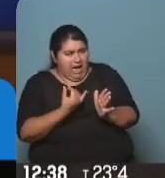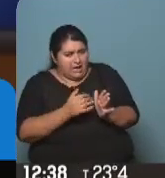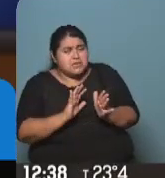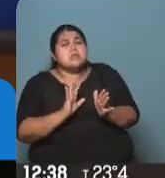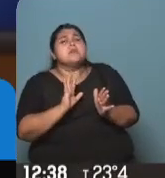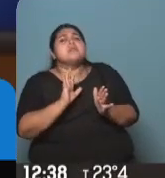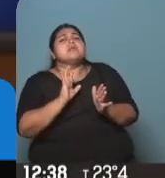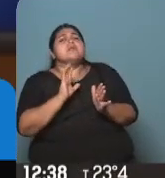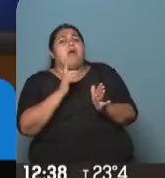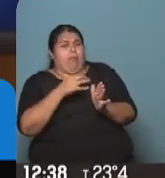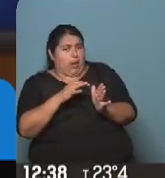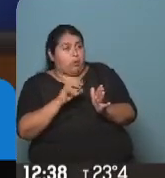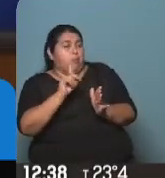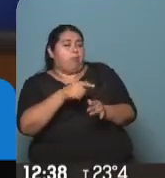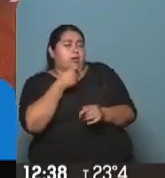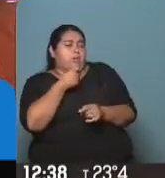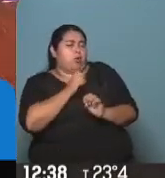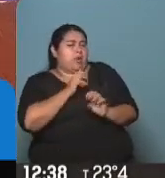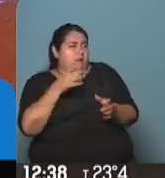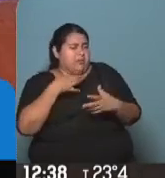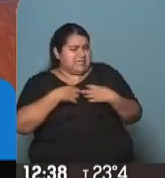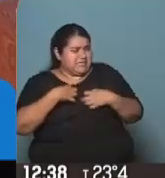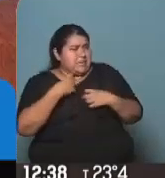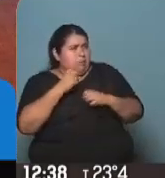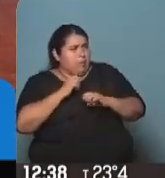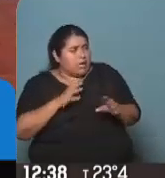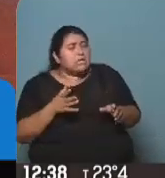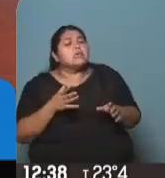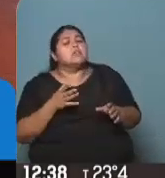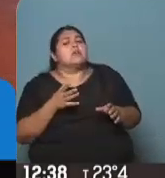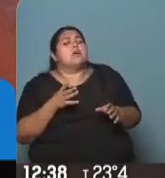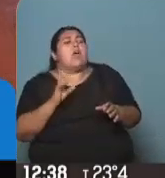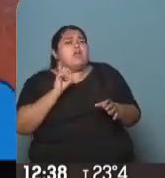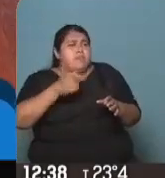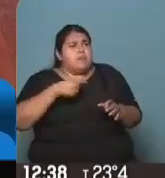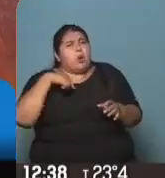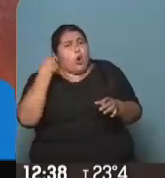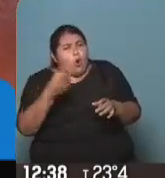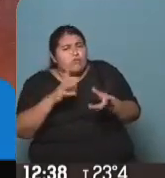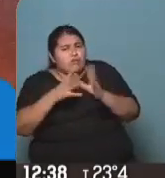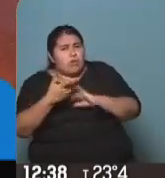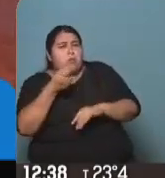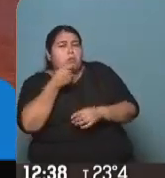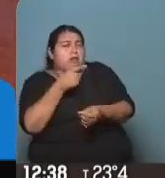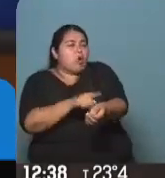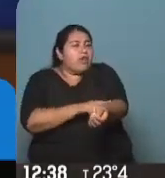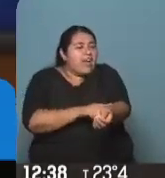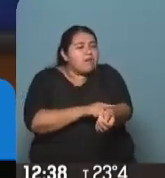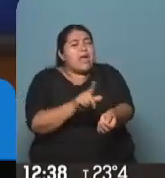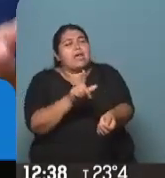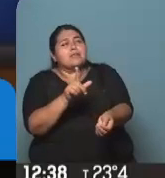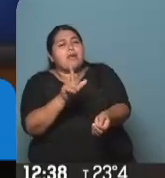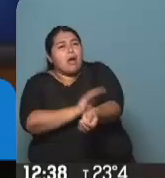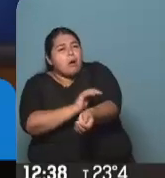donde la persona tiene una crisis. Pensemos en otro problema de salud crónico como diabetes o hipertensión.